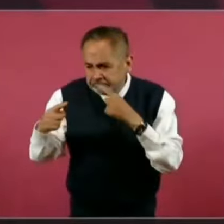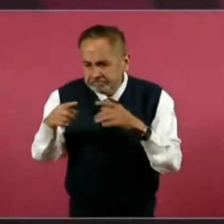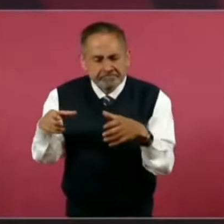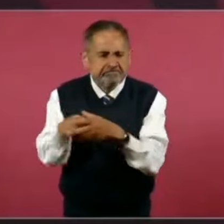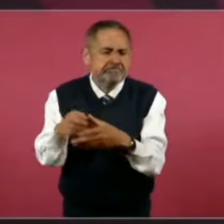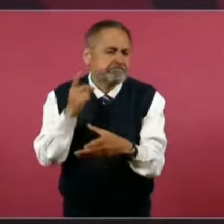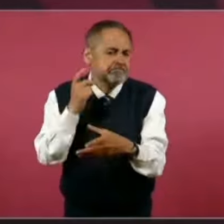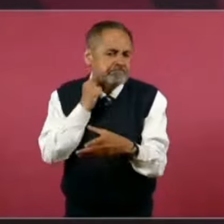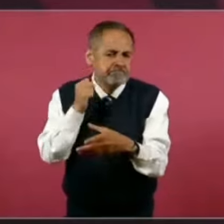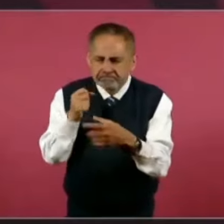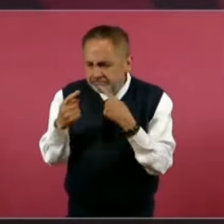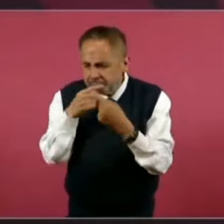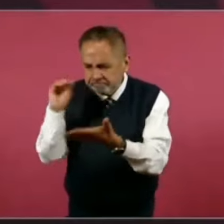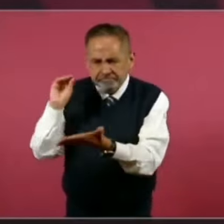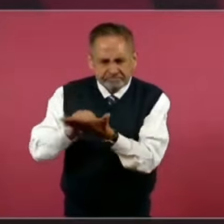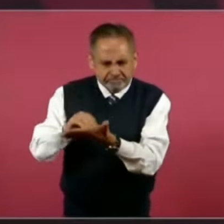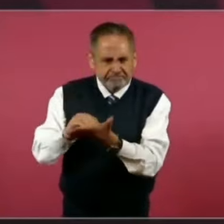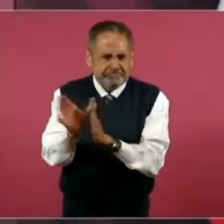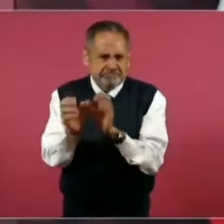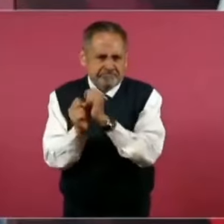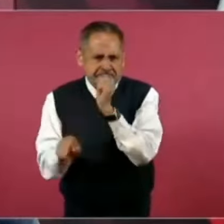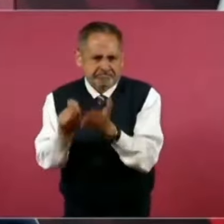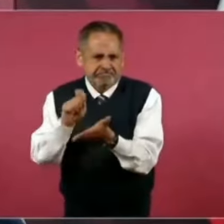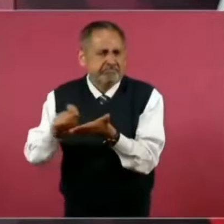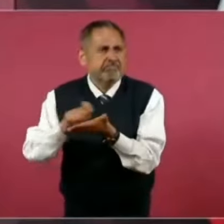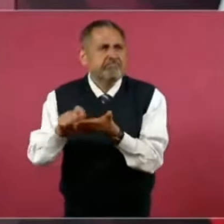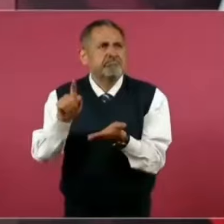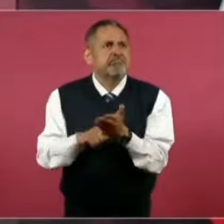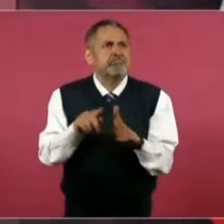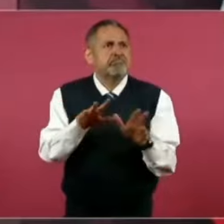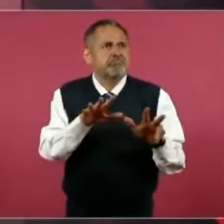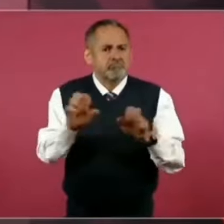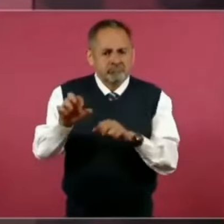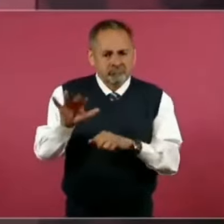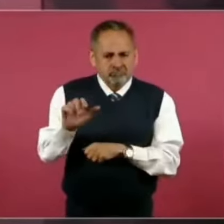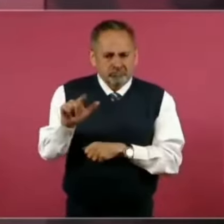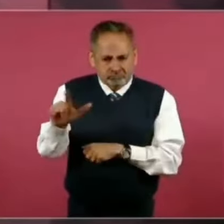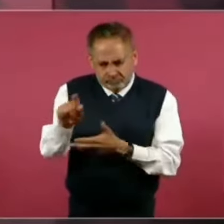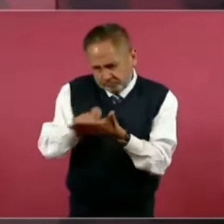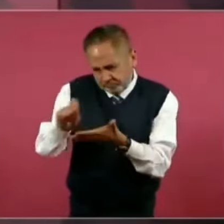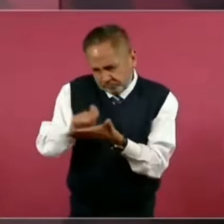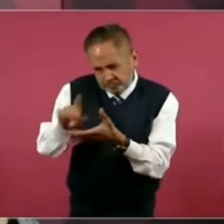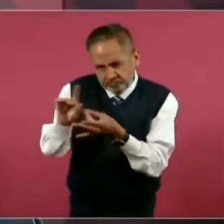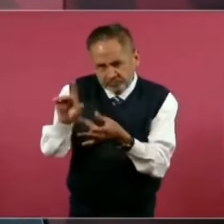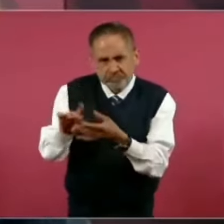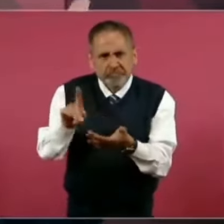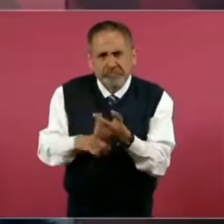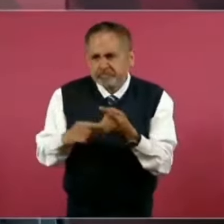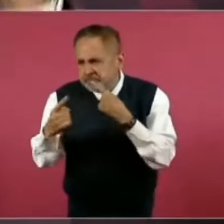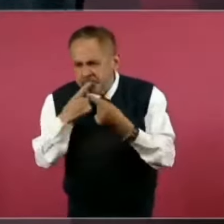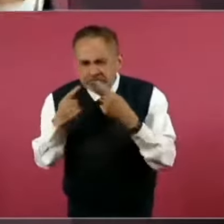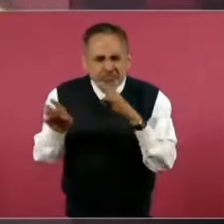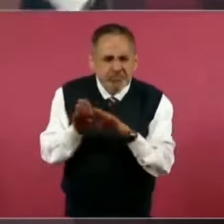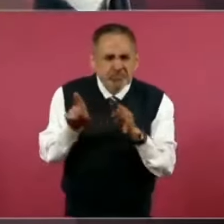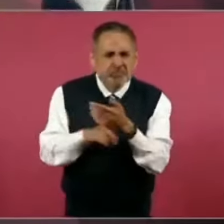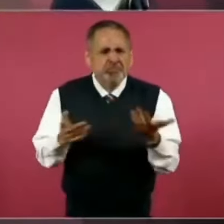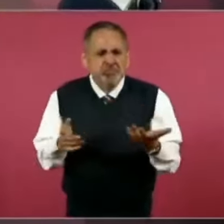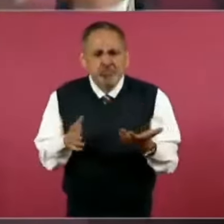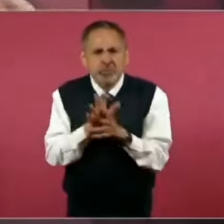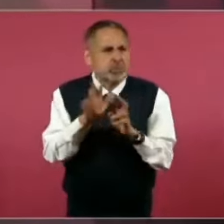legisladores, los constituyentes de 1857, la polémica era